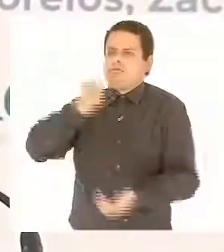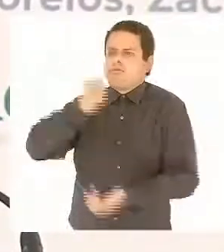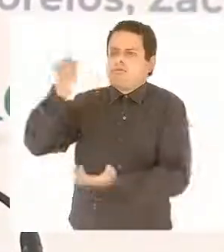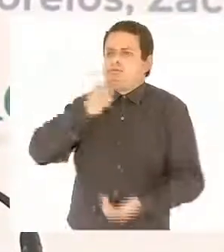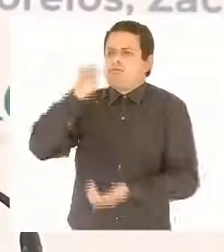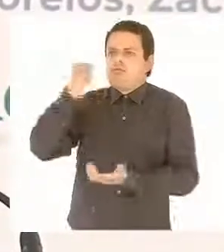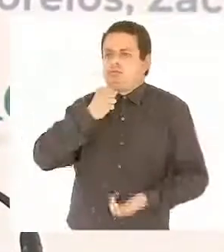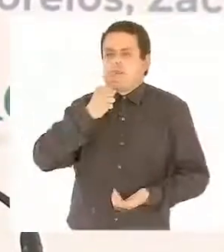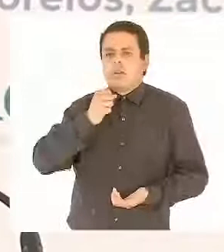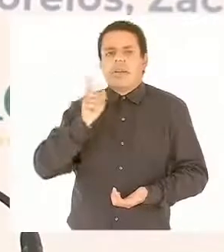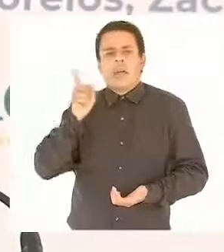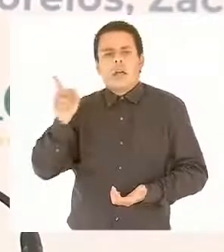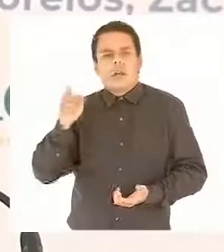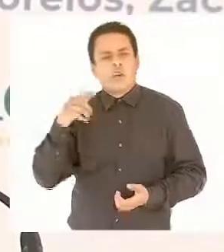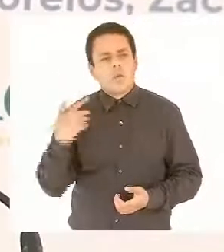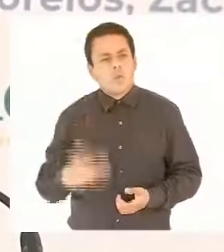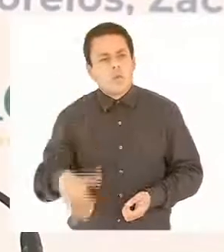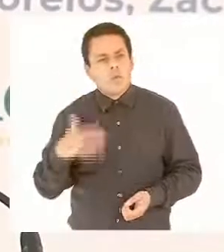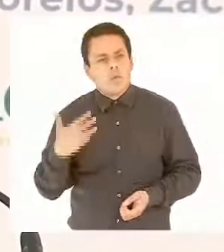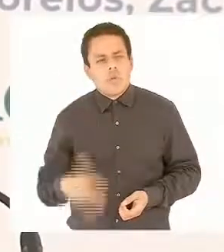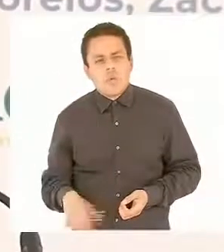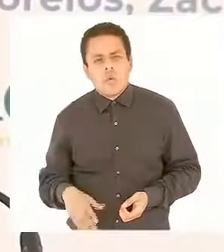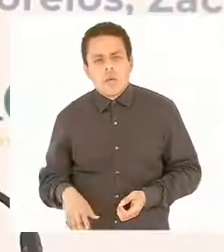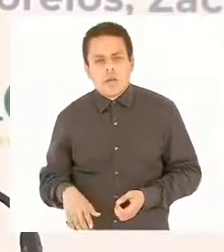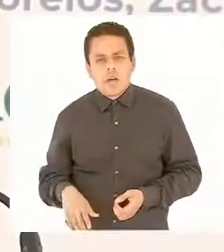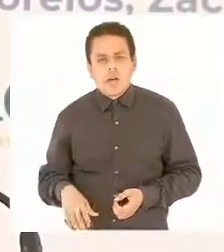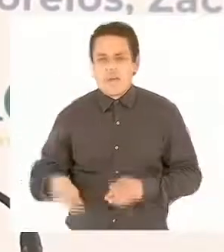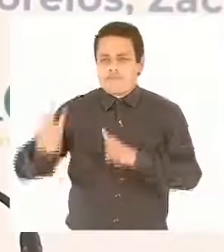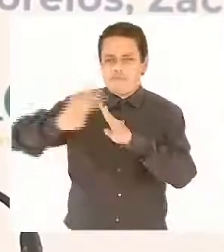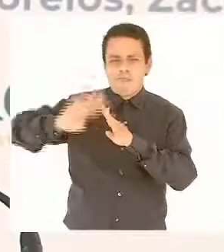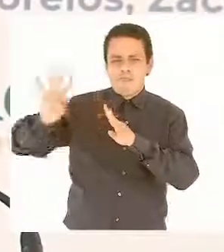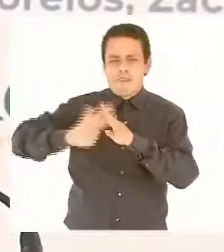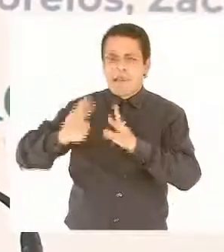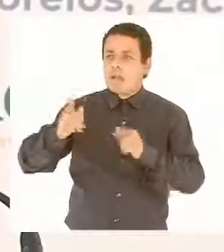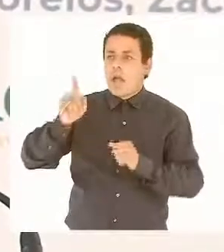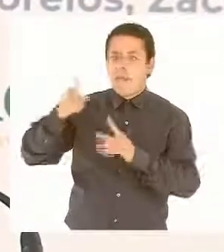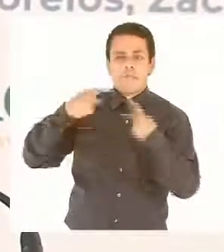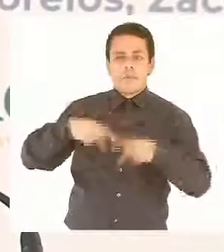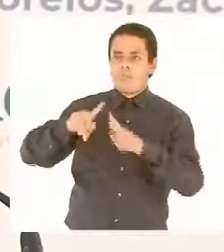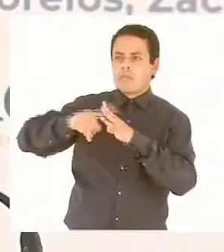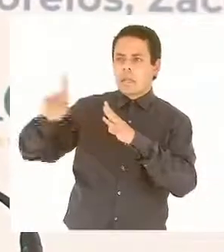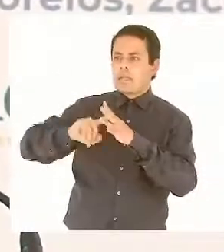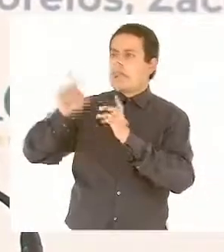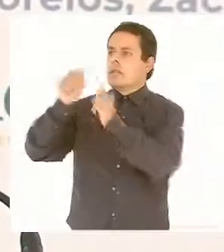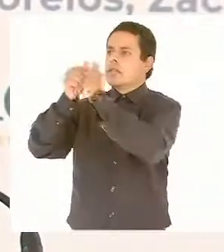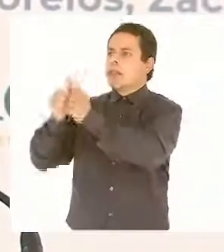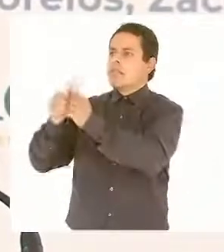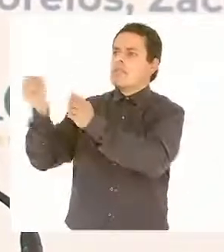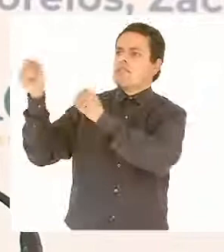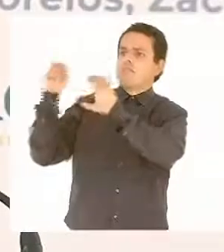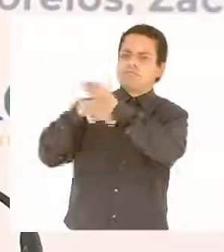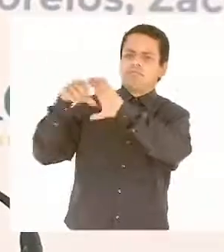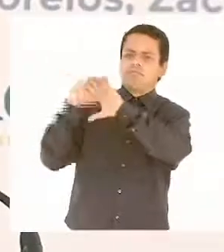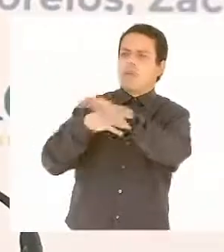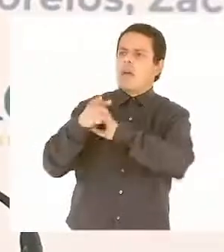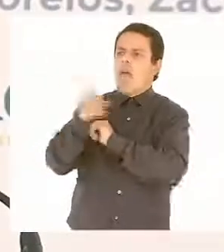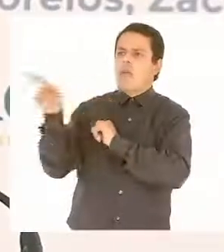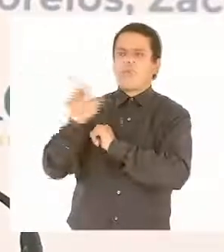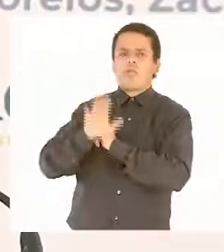están enviando nuestros paisanos migrantes a sus familiares. Son